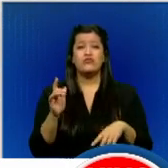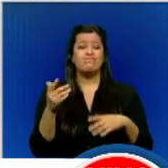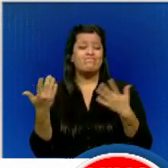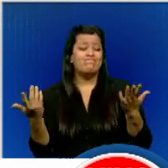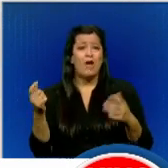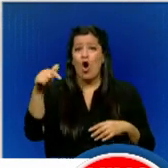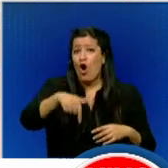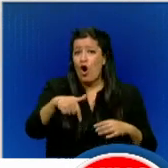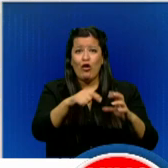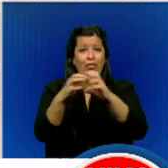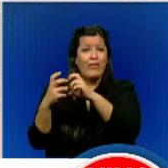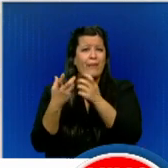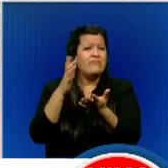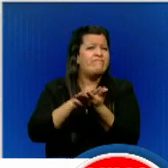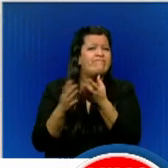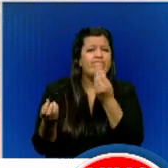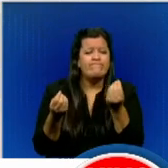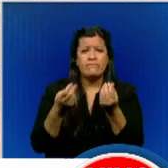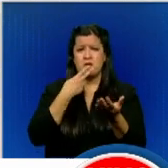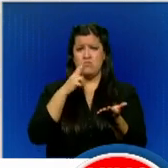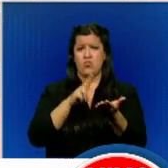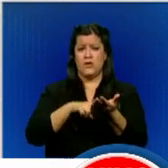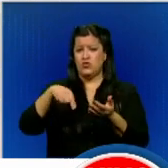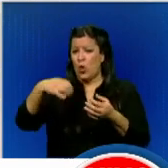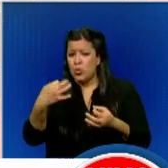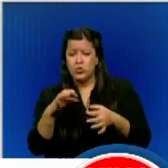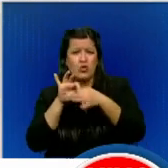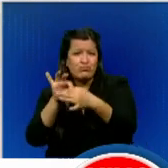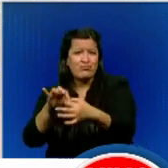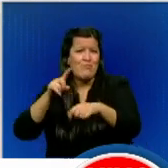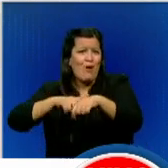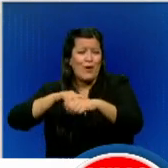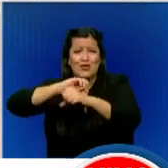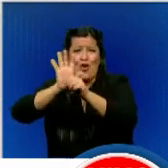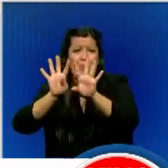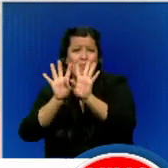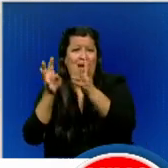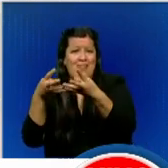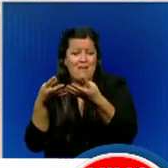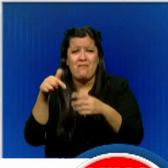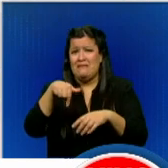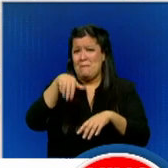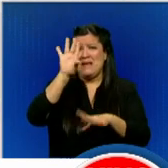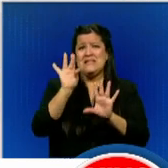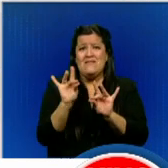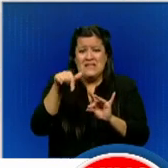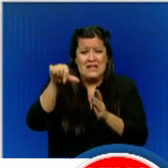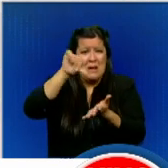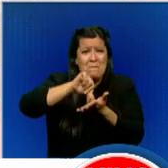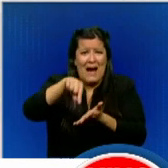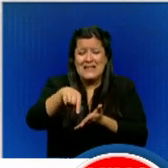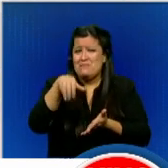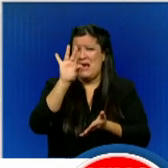debatiendo un impuesto en un momento de pandemia de una de las situaciones más difíciles que tiene el país